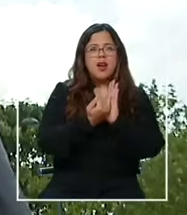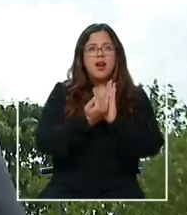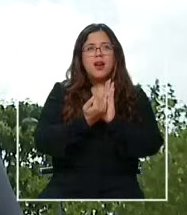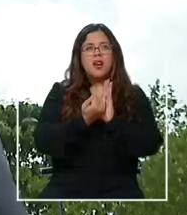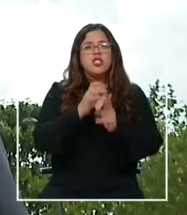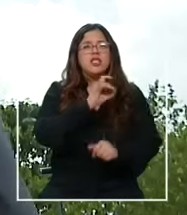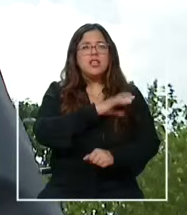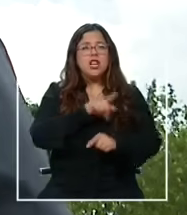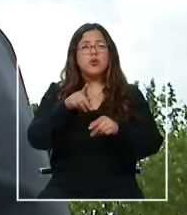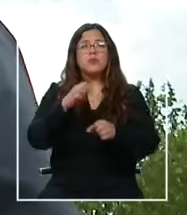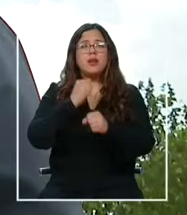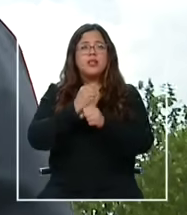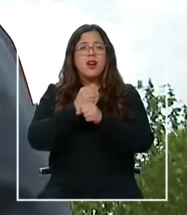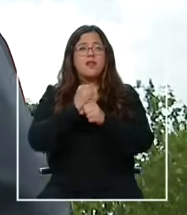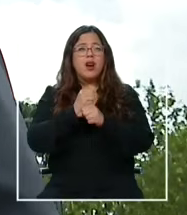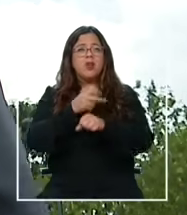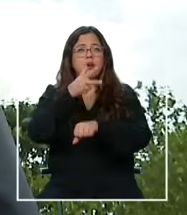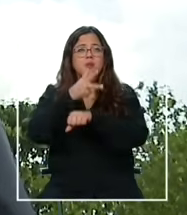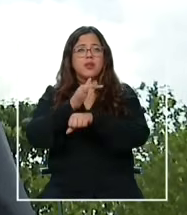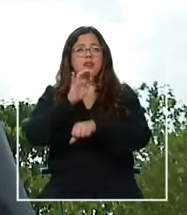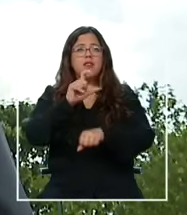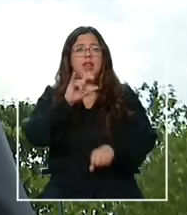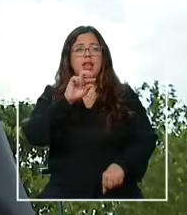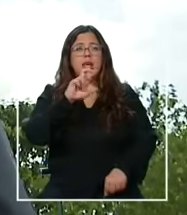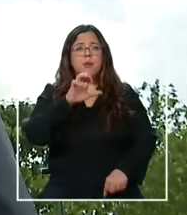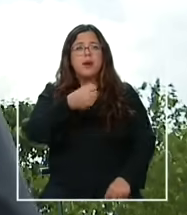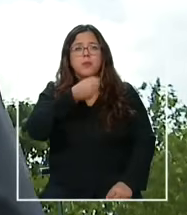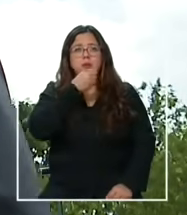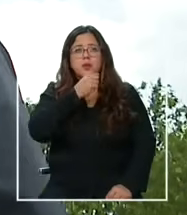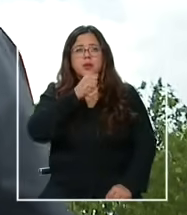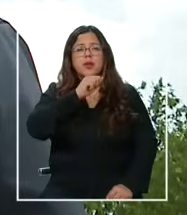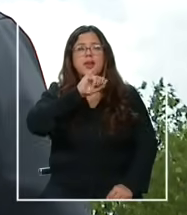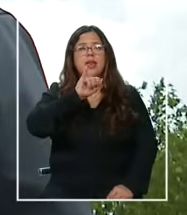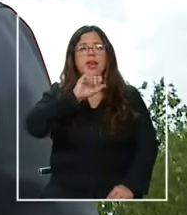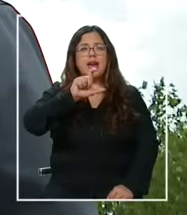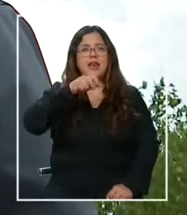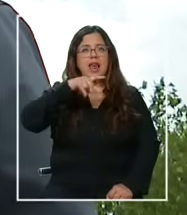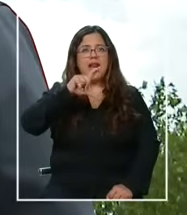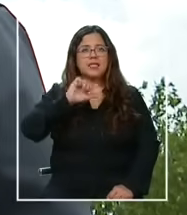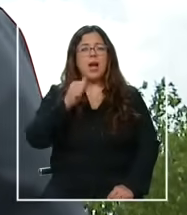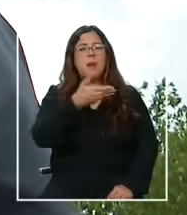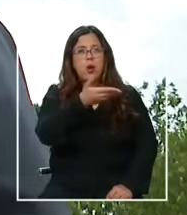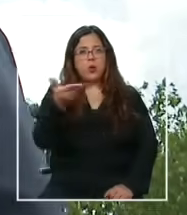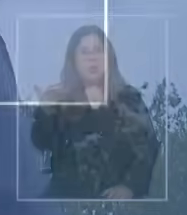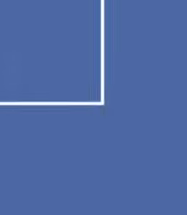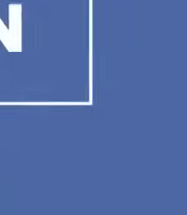chileno fue el trabajo en las imágenes de Felipe Gamboa y de ignacia Jiménez para 24